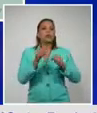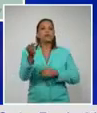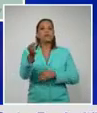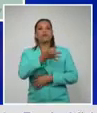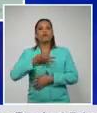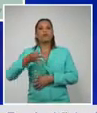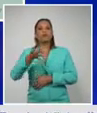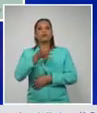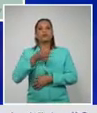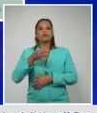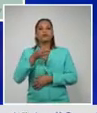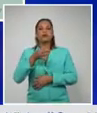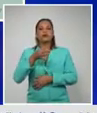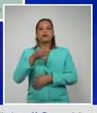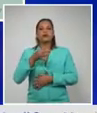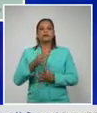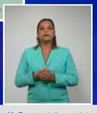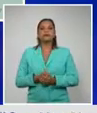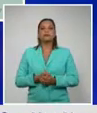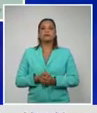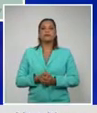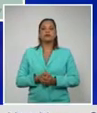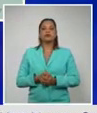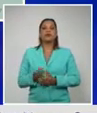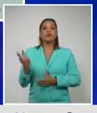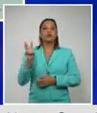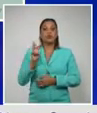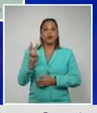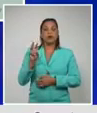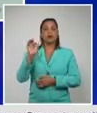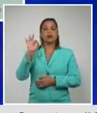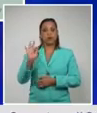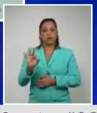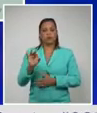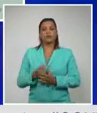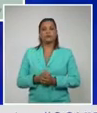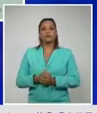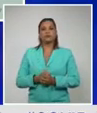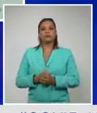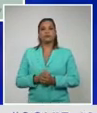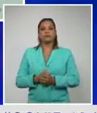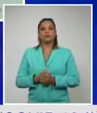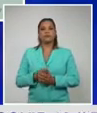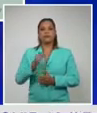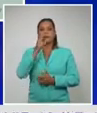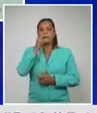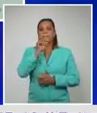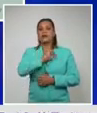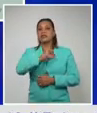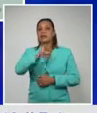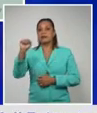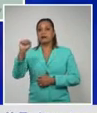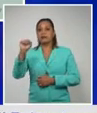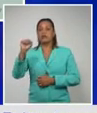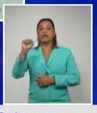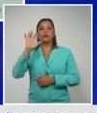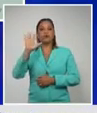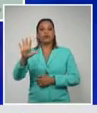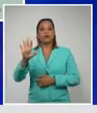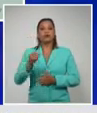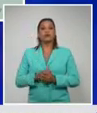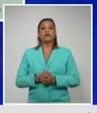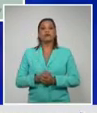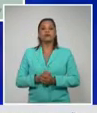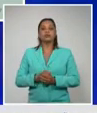municipio de Güemes, con 8, le sigue Batabanó con 5, San Nicolás de Bari